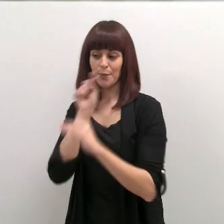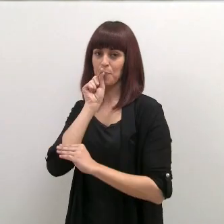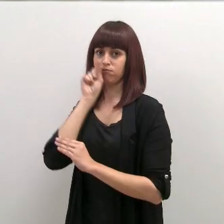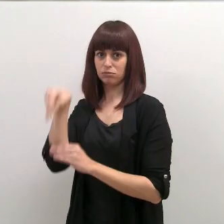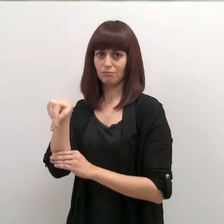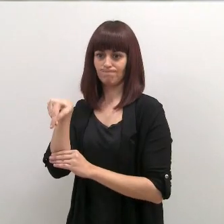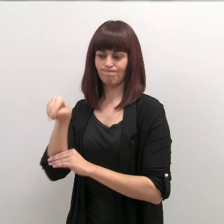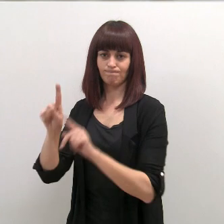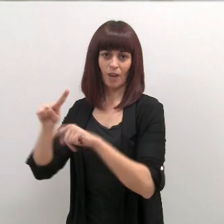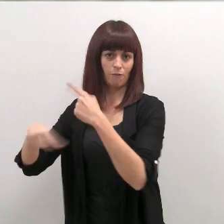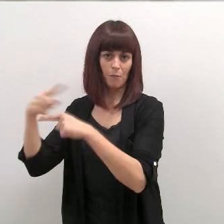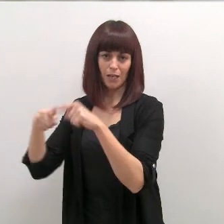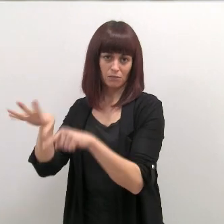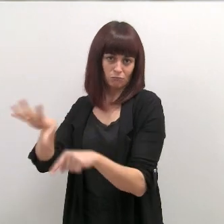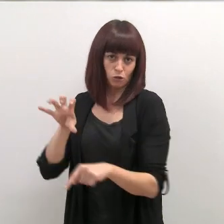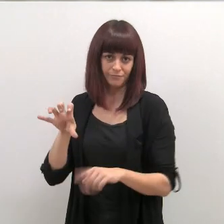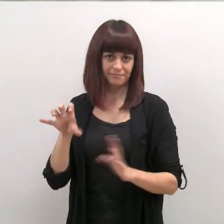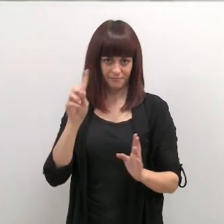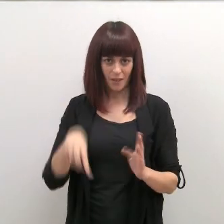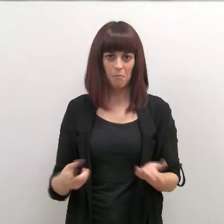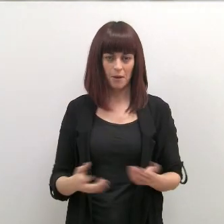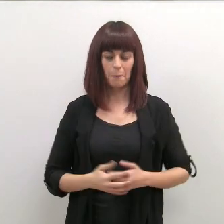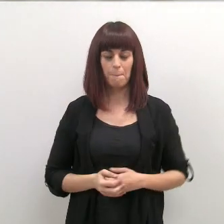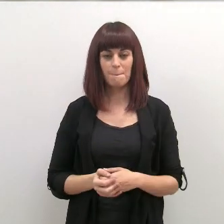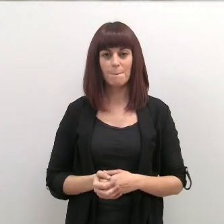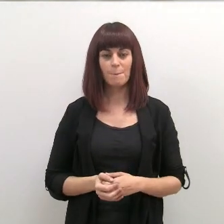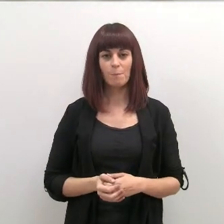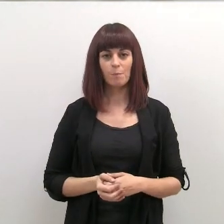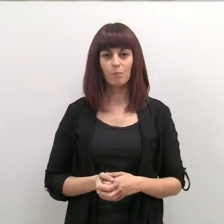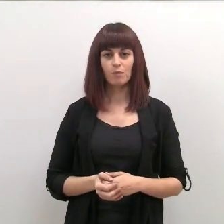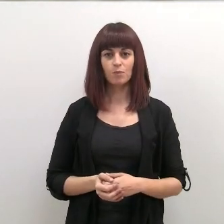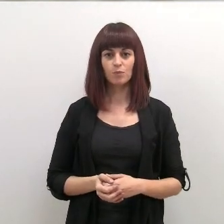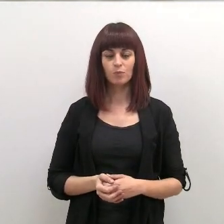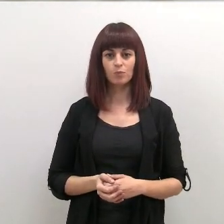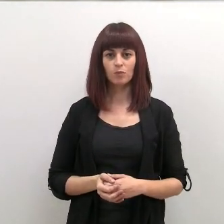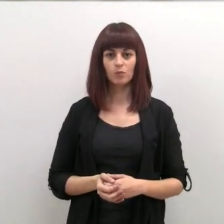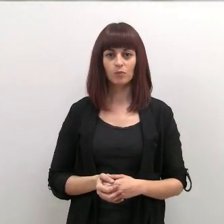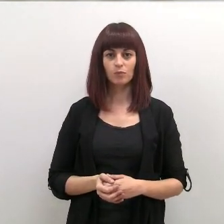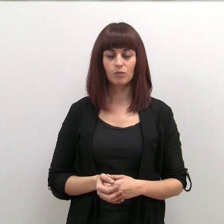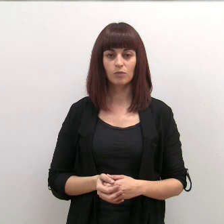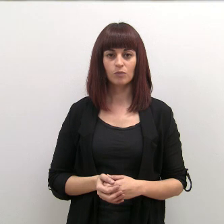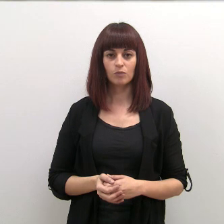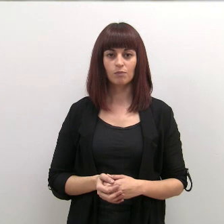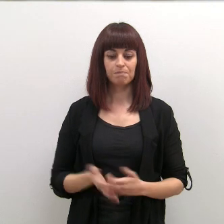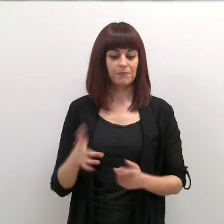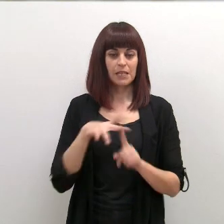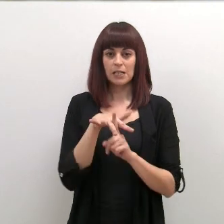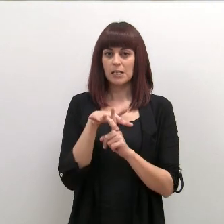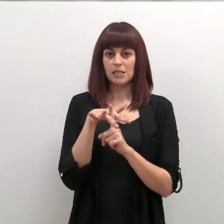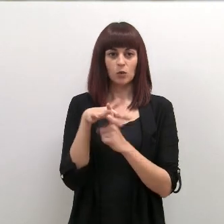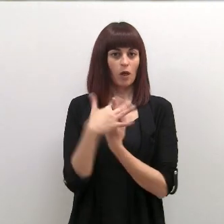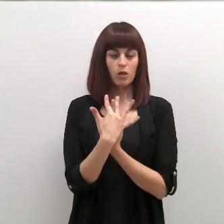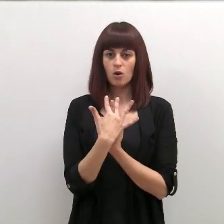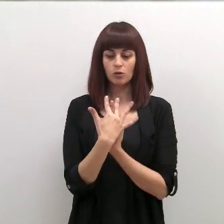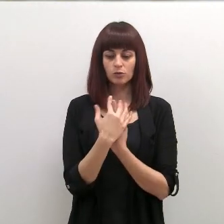familiares derivados de ese caso que se ha producido previamente. Una situación